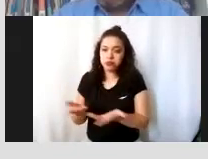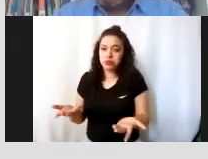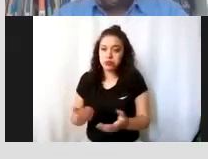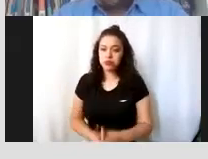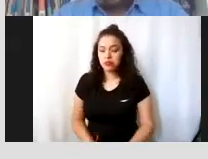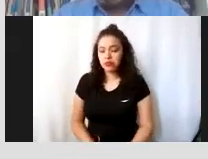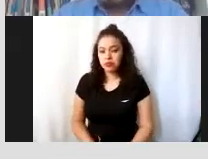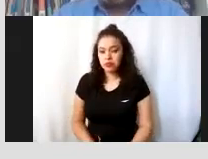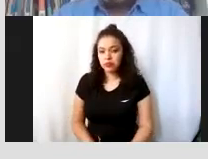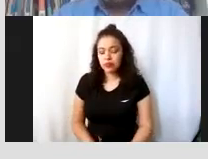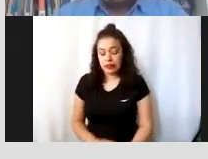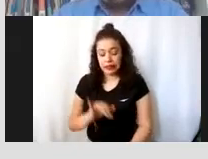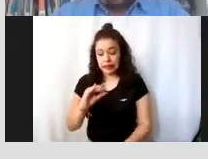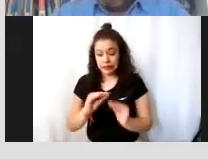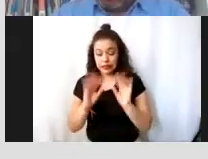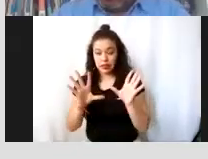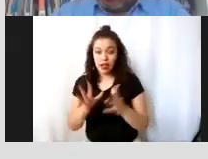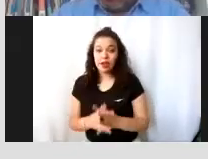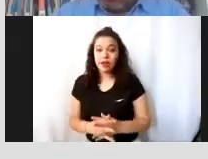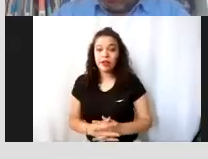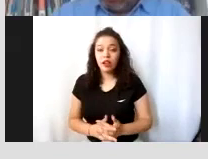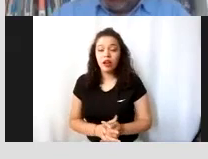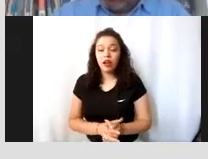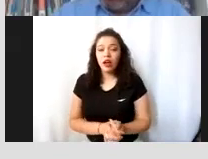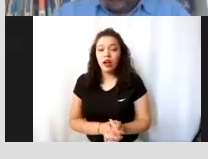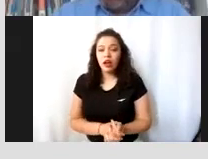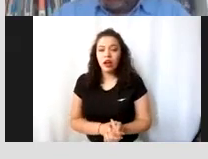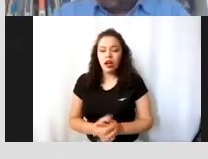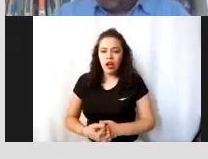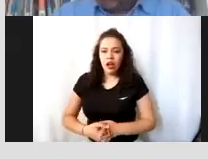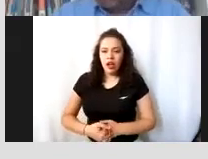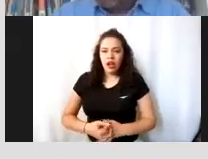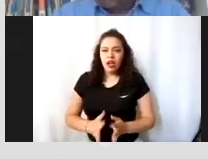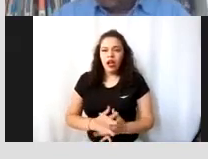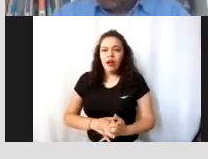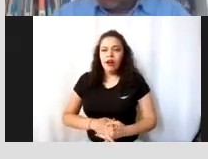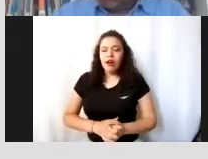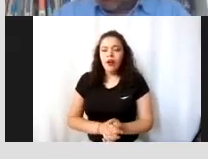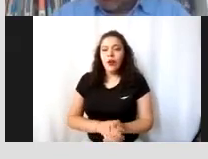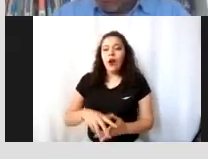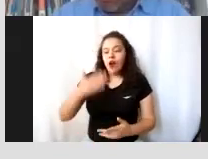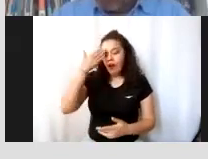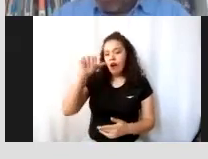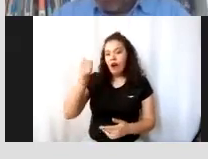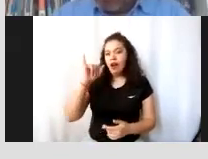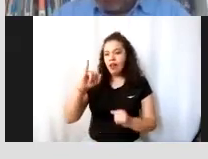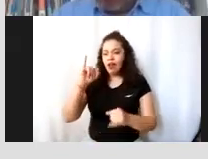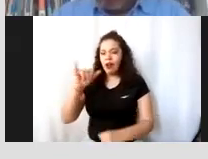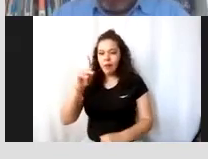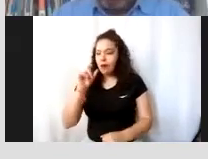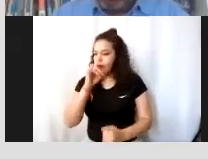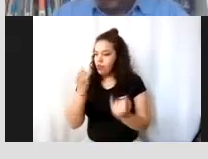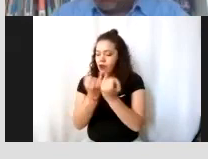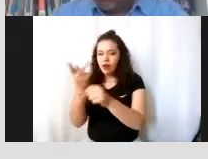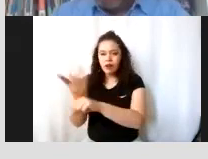Sí, sí, sí, efectivamente, Guadalupe. Y alguna vez supe de otras, en otras IAPs que pasaba lo mismo, que